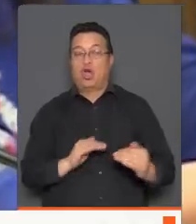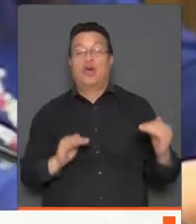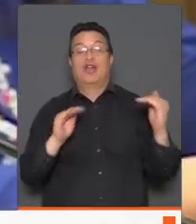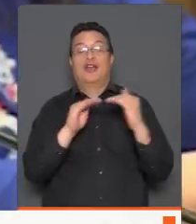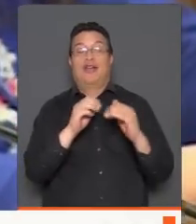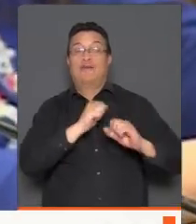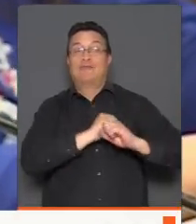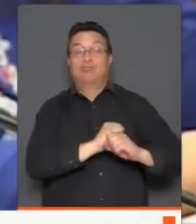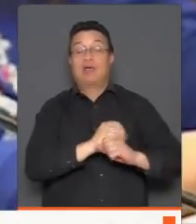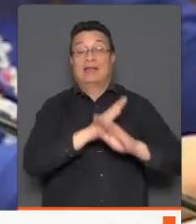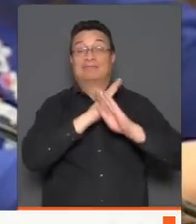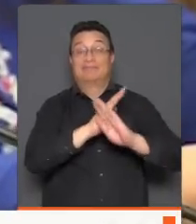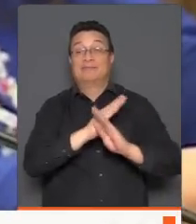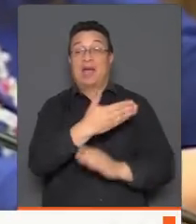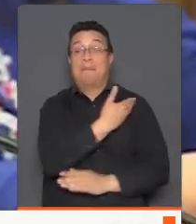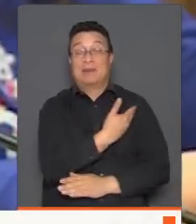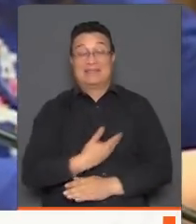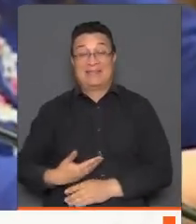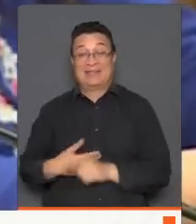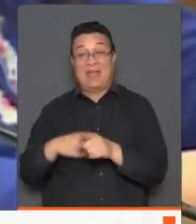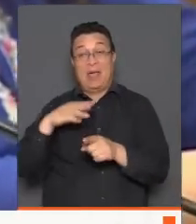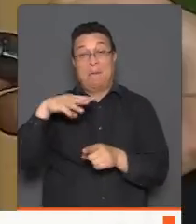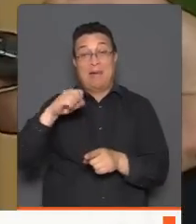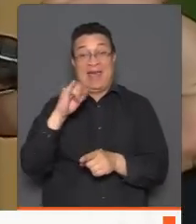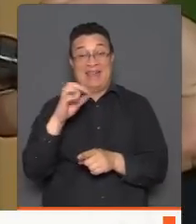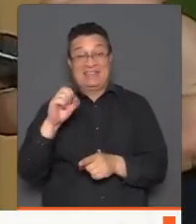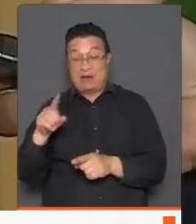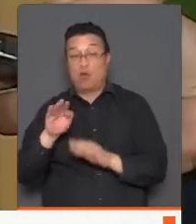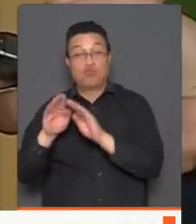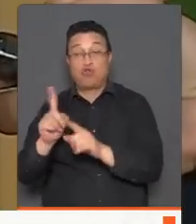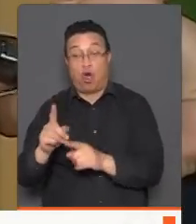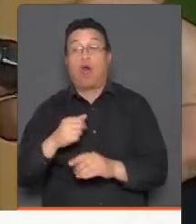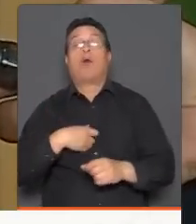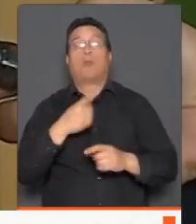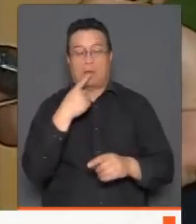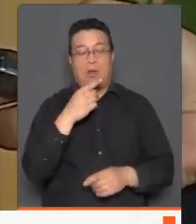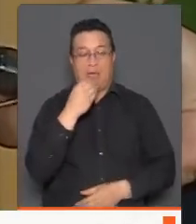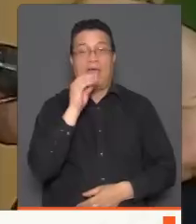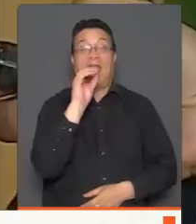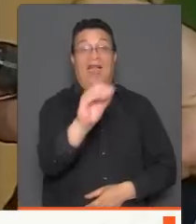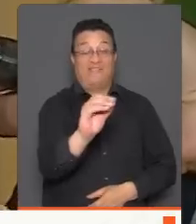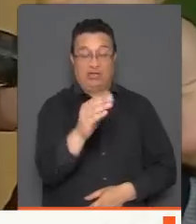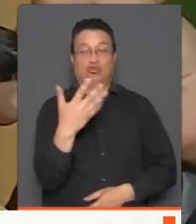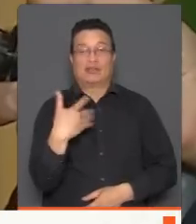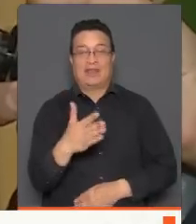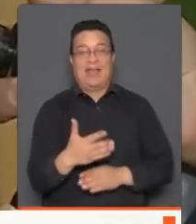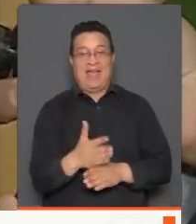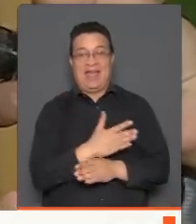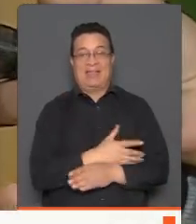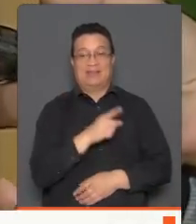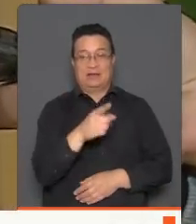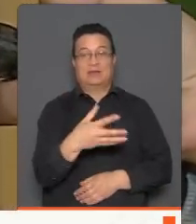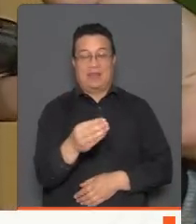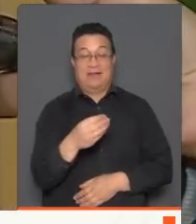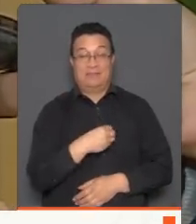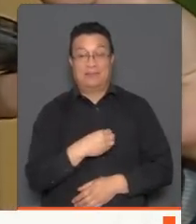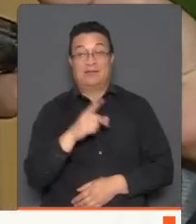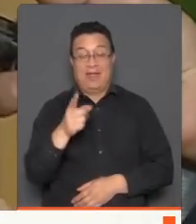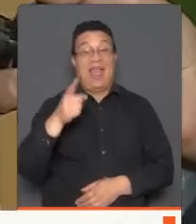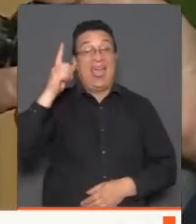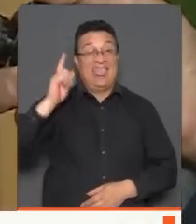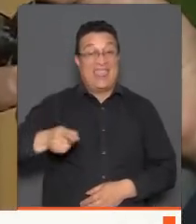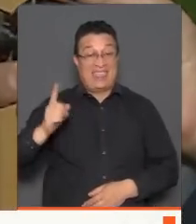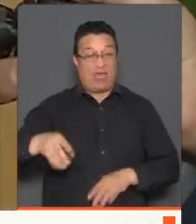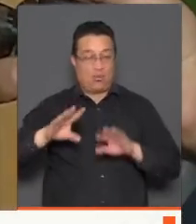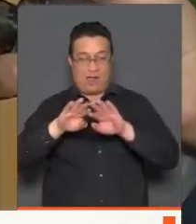para censurar a la presidenta Carolina Marzán del PPD. Se me notifica por parte de la, a estas alturas, dictadura de bancada,